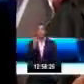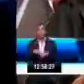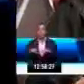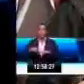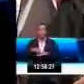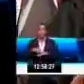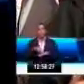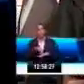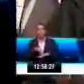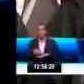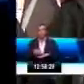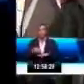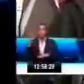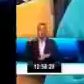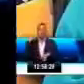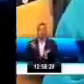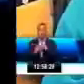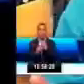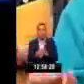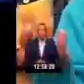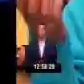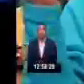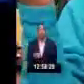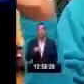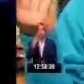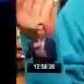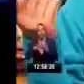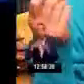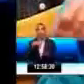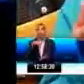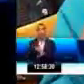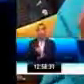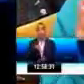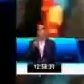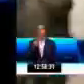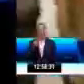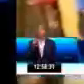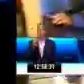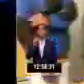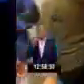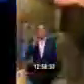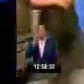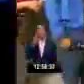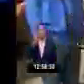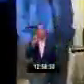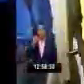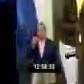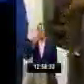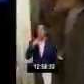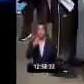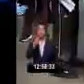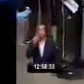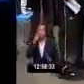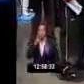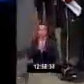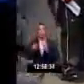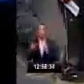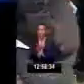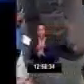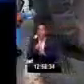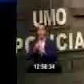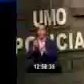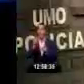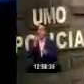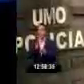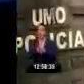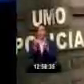está patojo, está la espalda lacerada y mi hijo ha estado parado en la basílica y ahí lo coge. Acusados de ataque y resistencia serían los detenidos